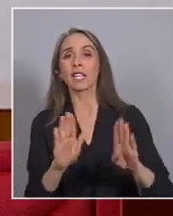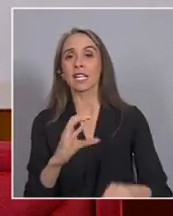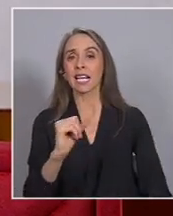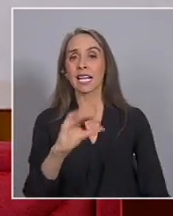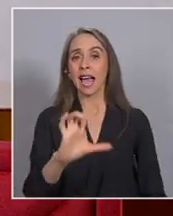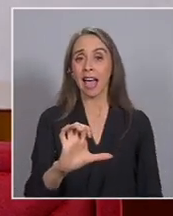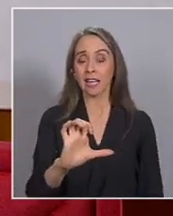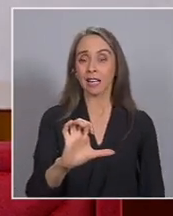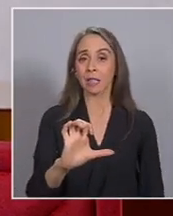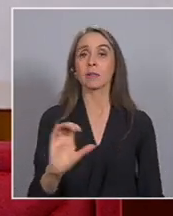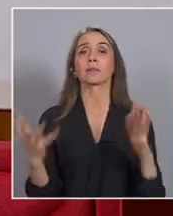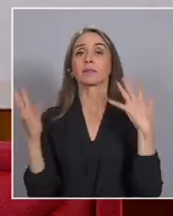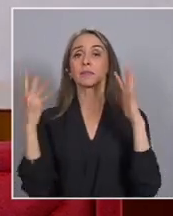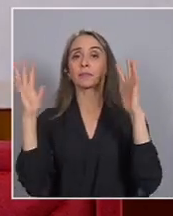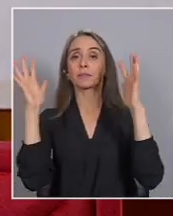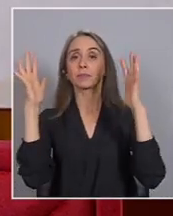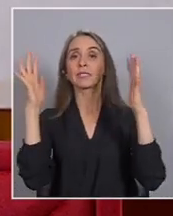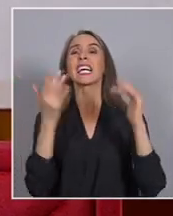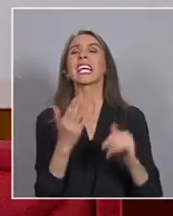y